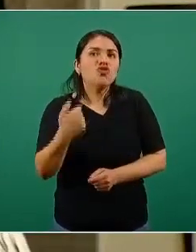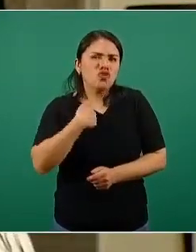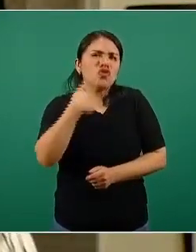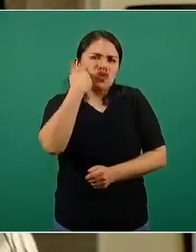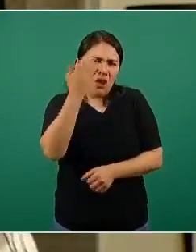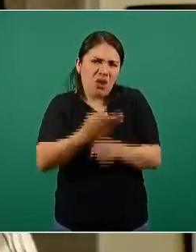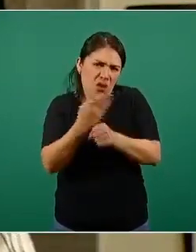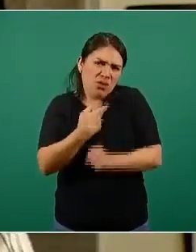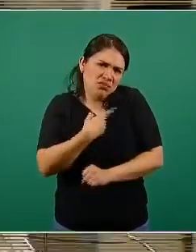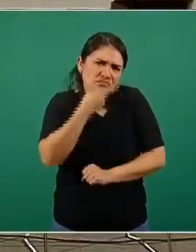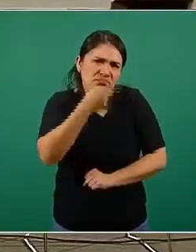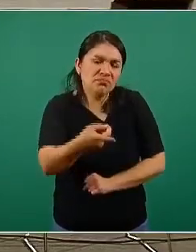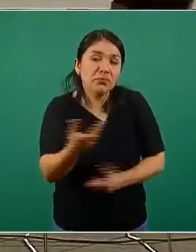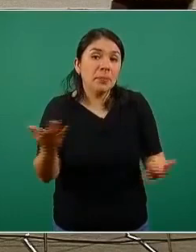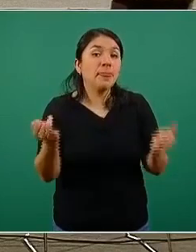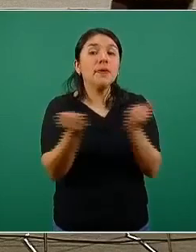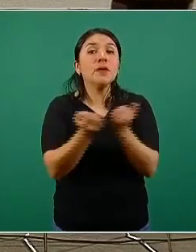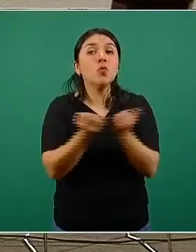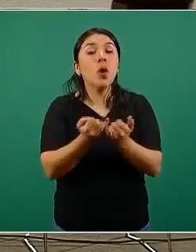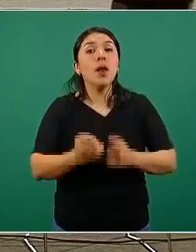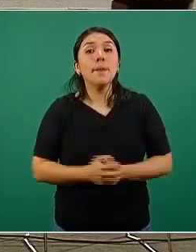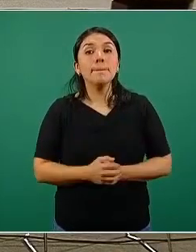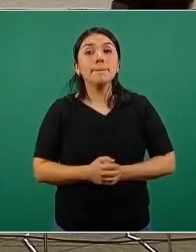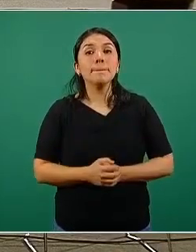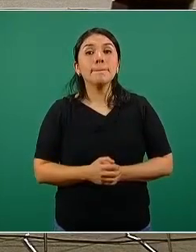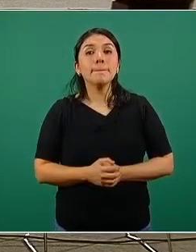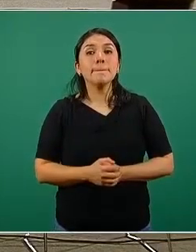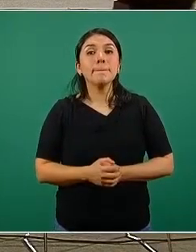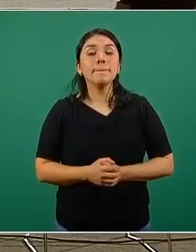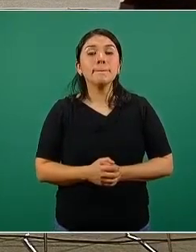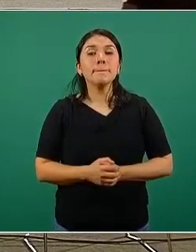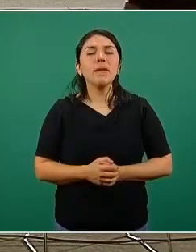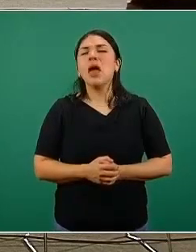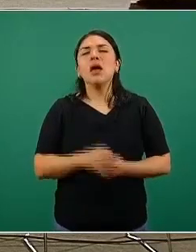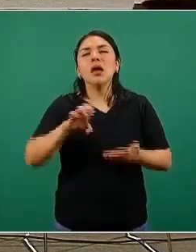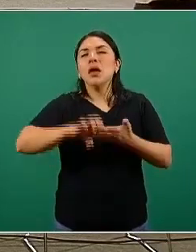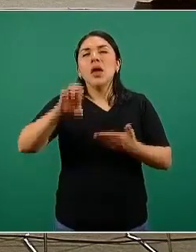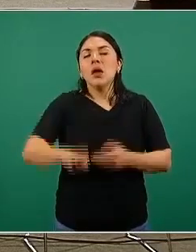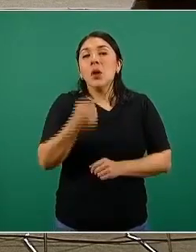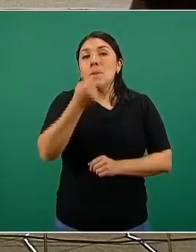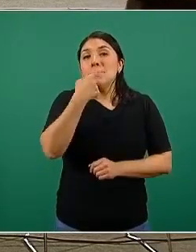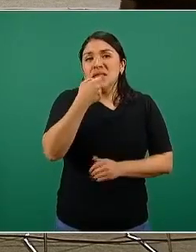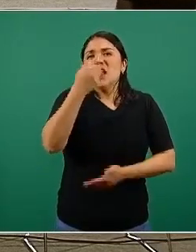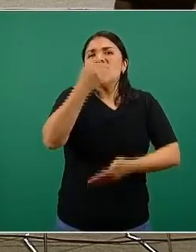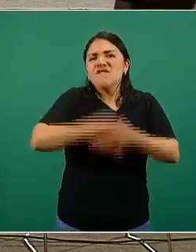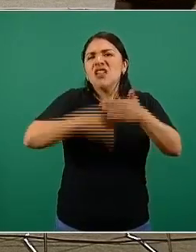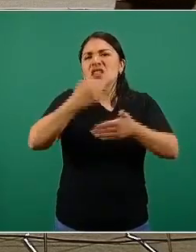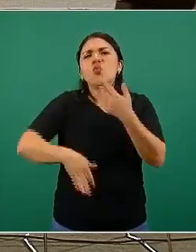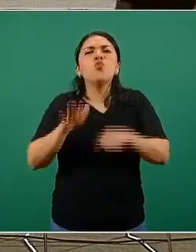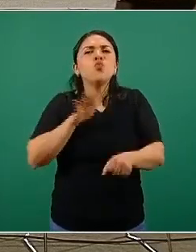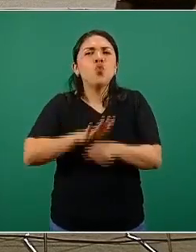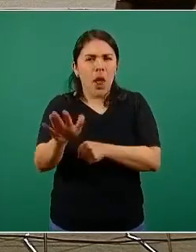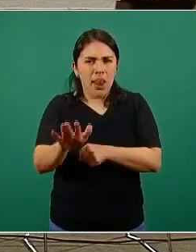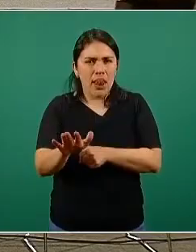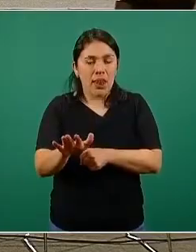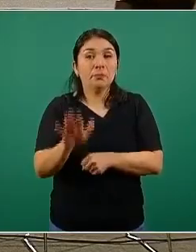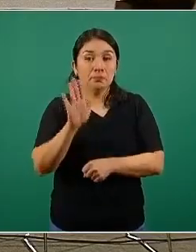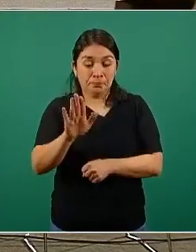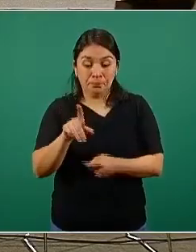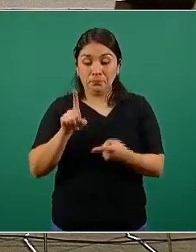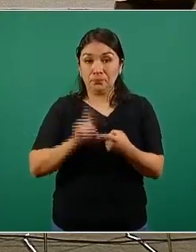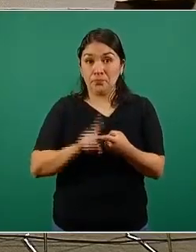quisiera comentar también. Por ejemplo, las medicinas que hacen falta